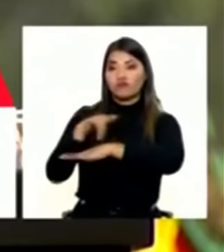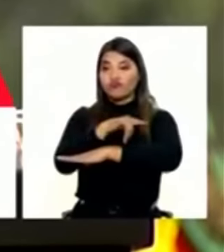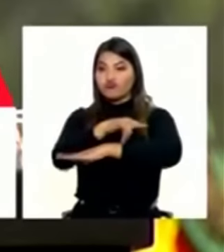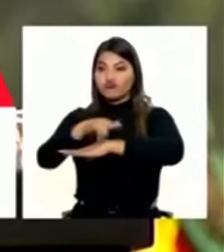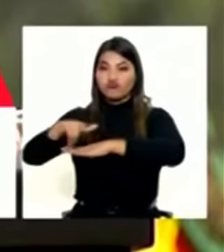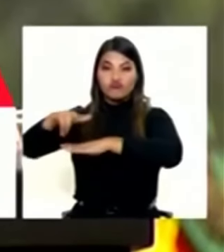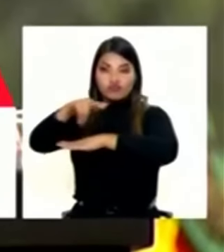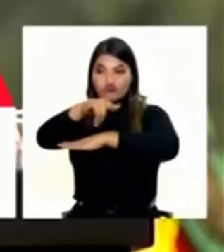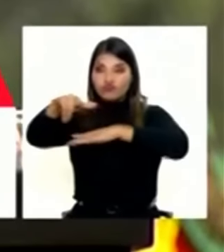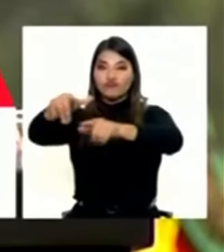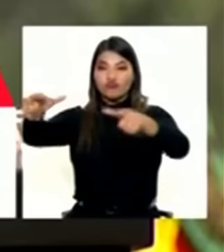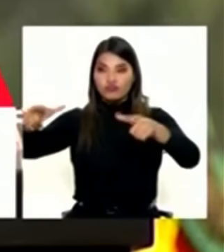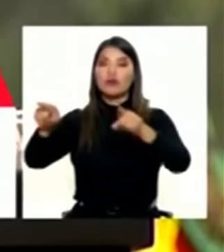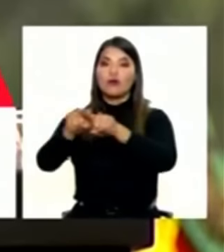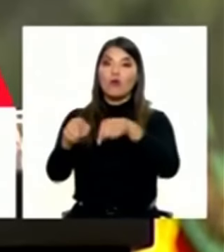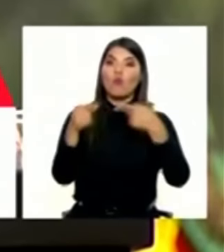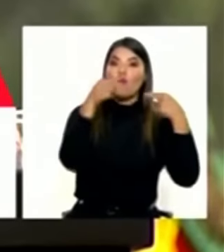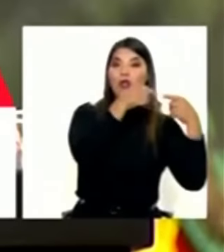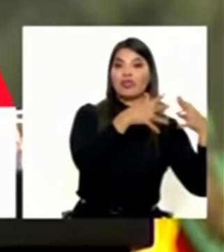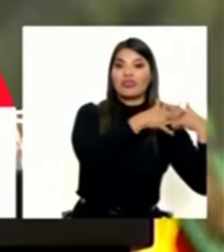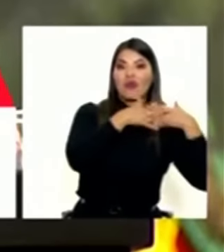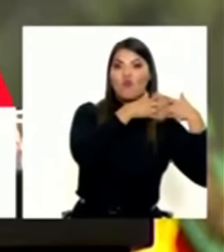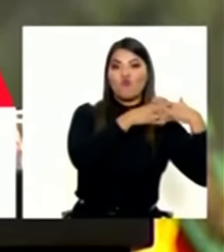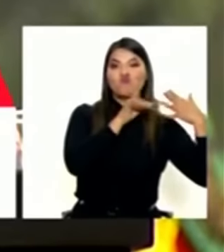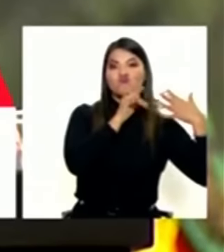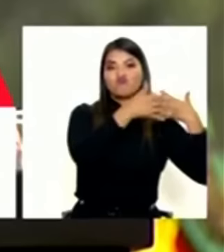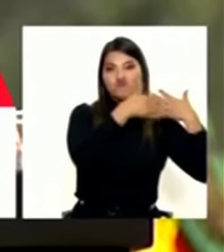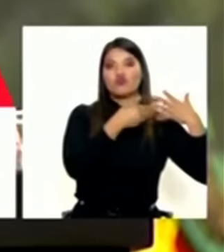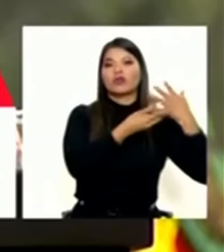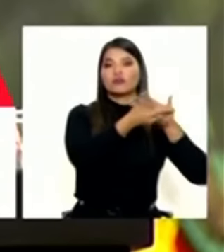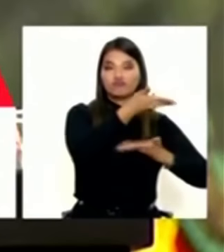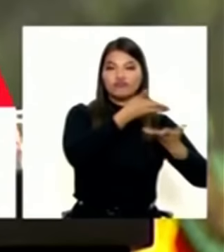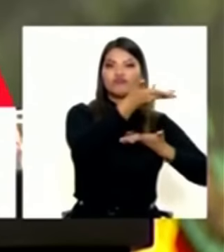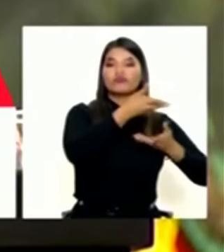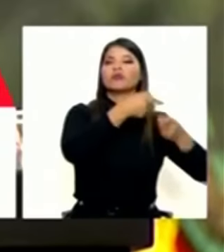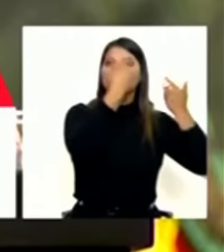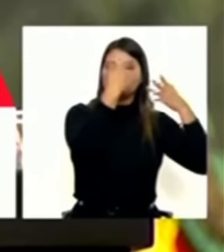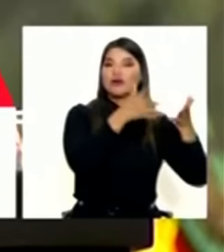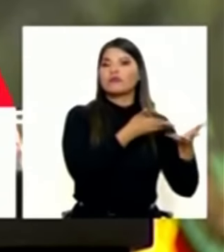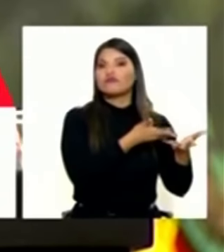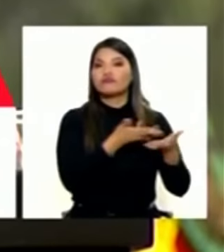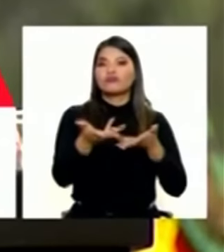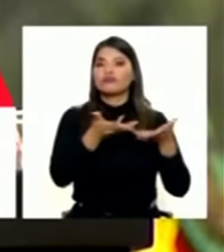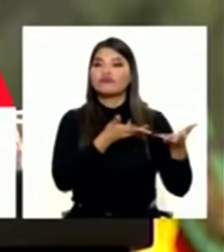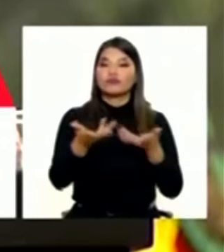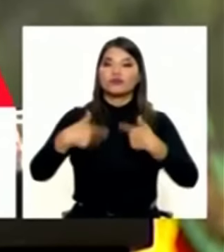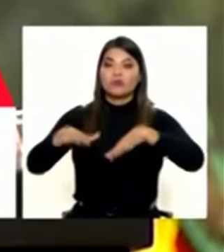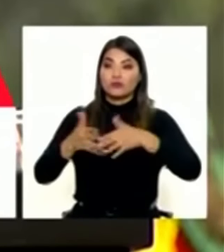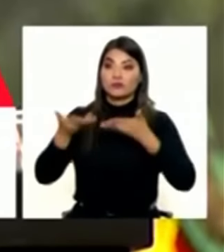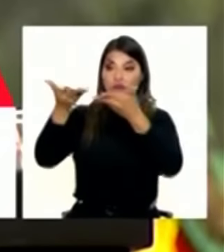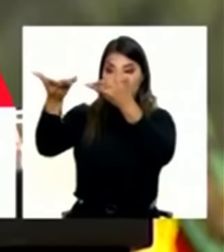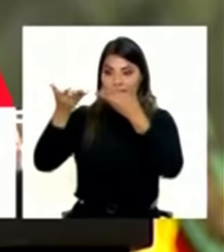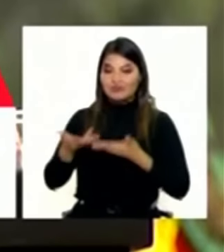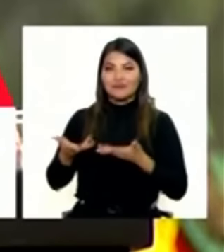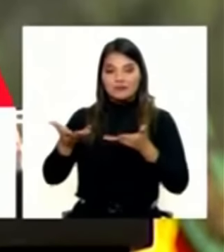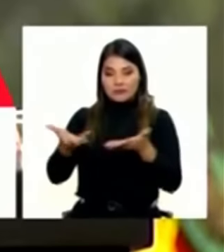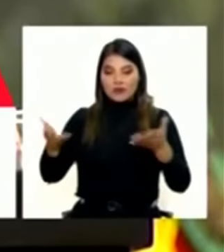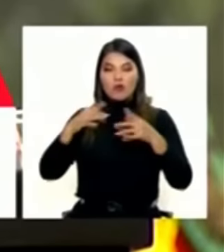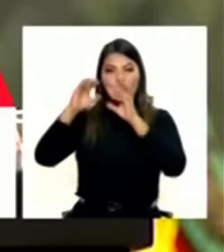el Comando Espacial de los Estados Unidos ha iniciado los trámites para la transferencia hacia la Fuerza Aérea de